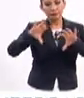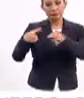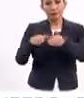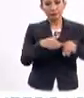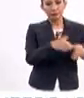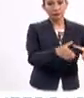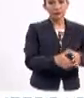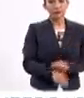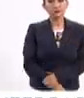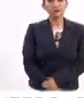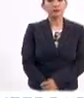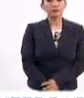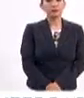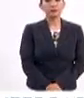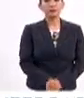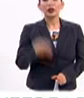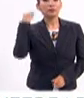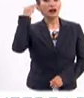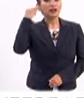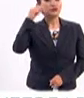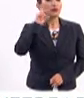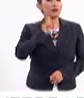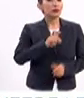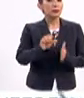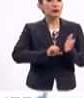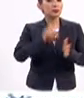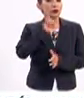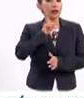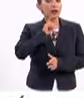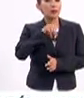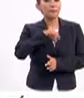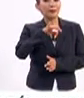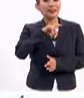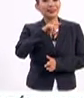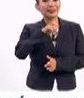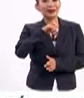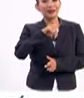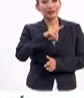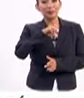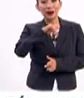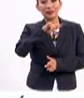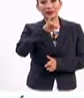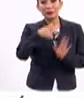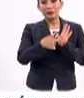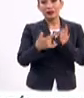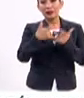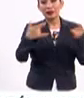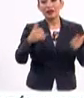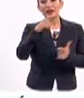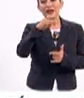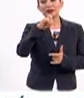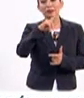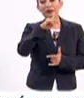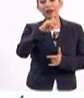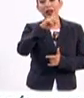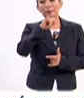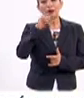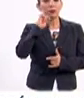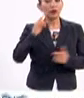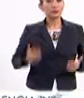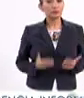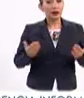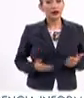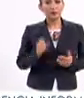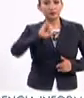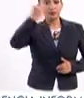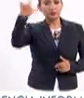Comunitaria. Marzo es el mes de la mujer y nuestra compañera Mildred Martínez nos presenta la historia de Iracema de la Parra, una bailarina